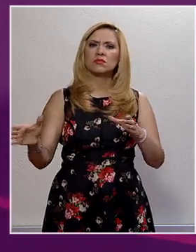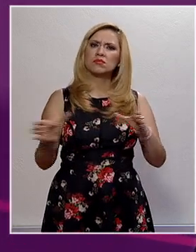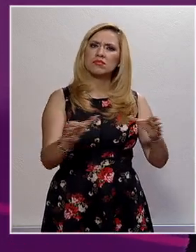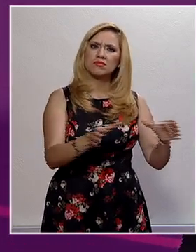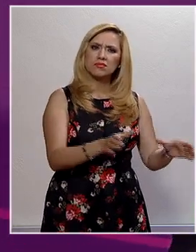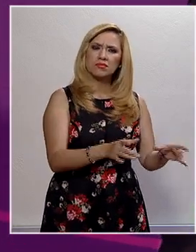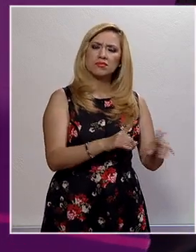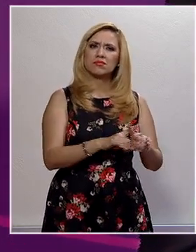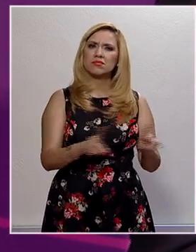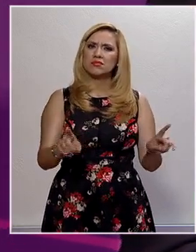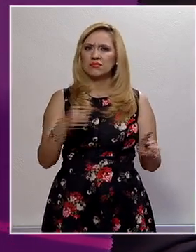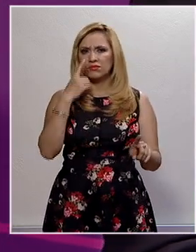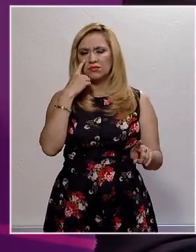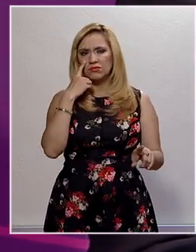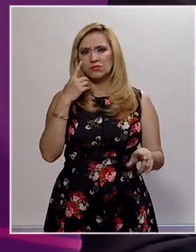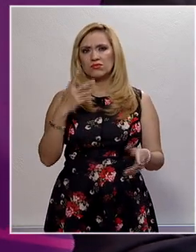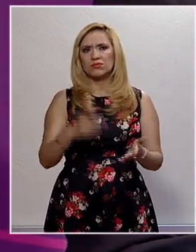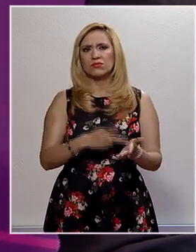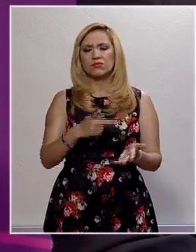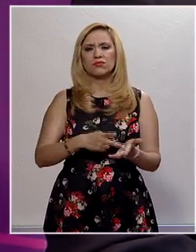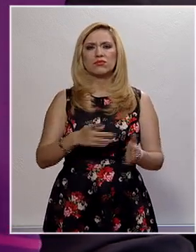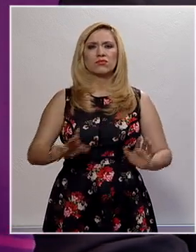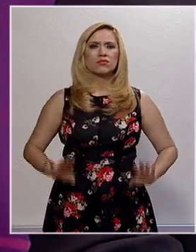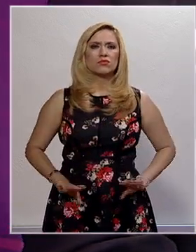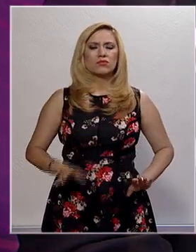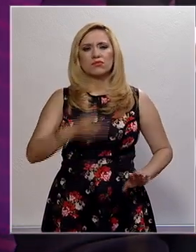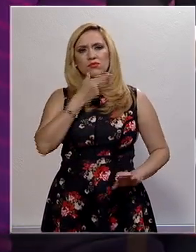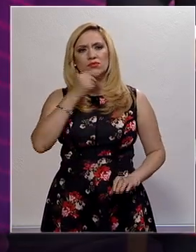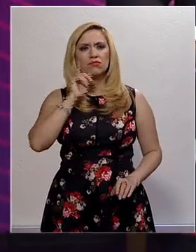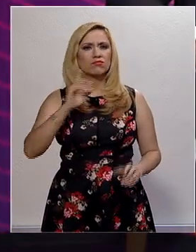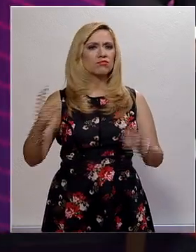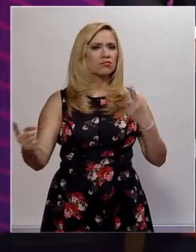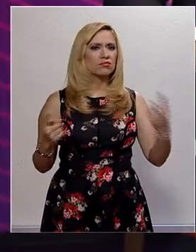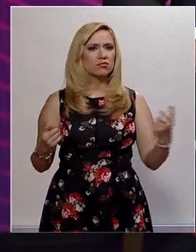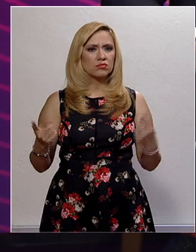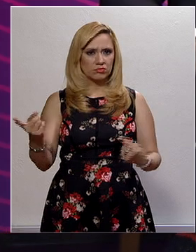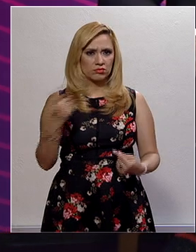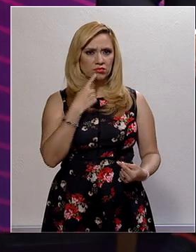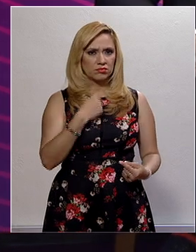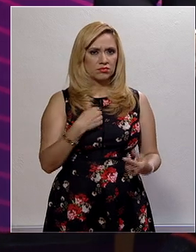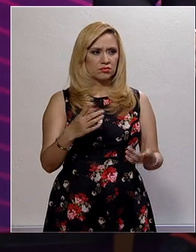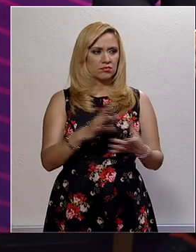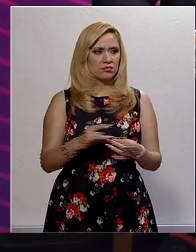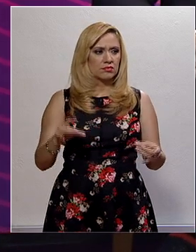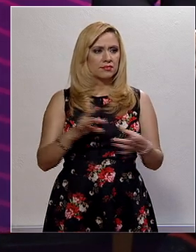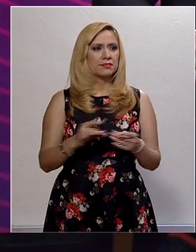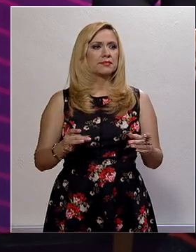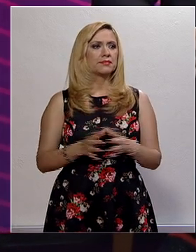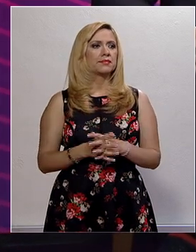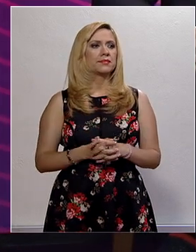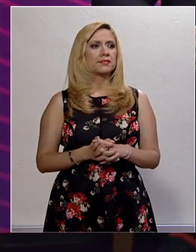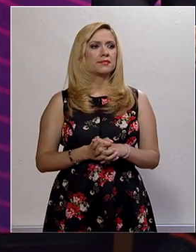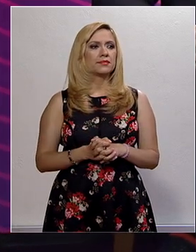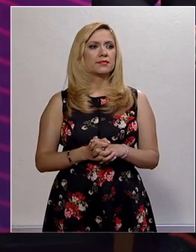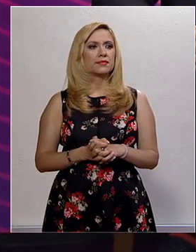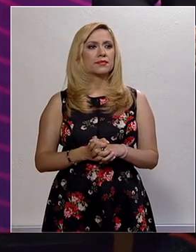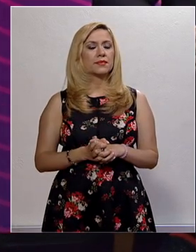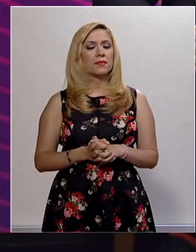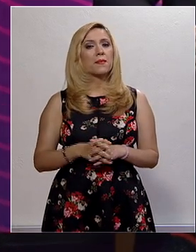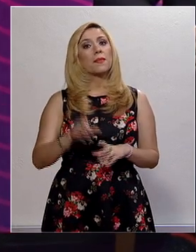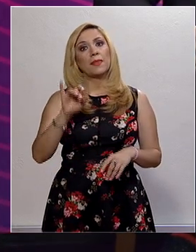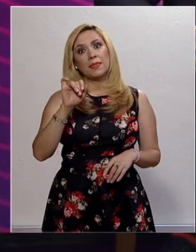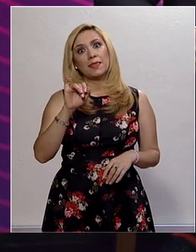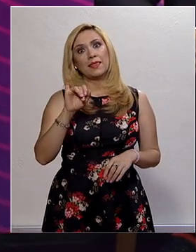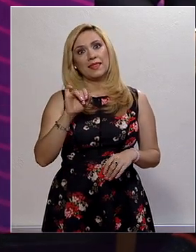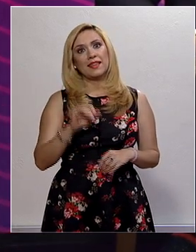un tema recurrente, ¿no? en la perspectiva de género y sumamente relevante. No sé si podrías decirnos algo más. Sí,